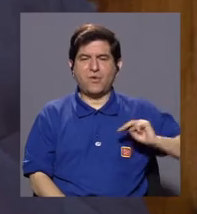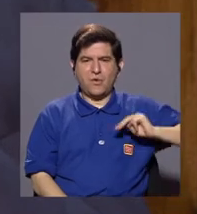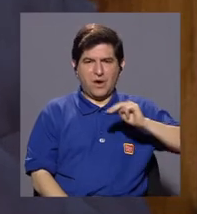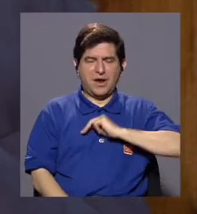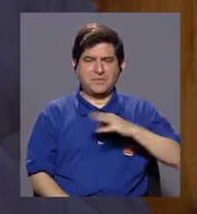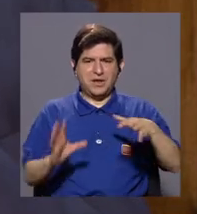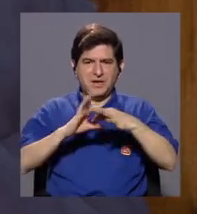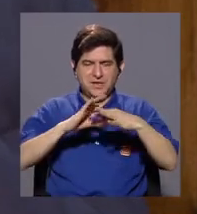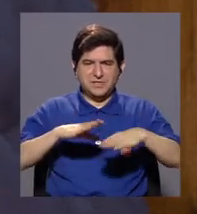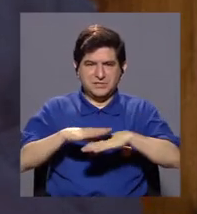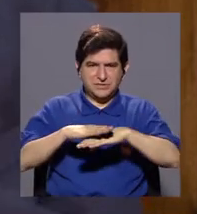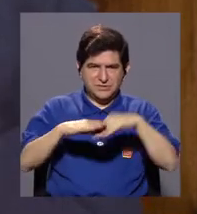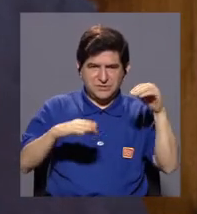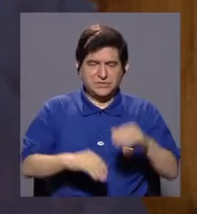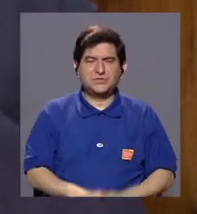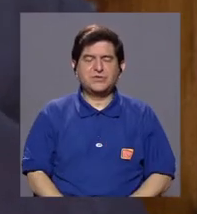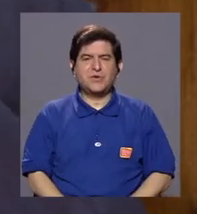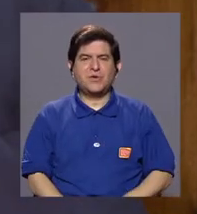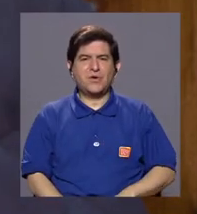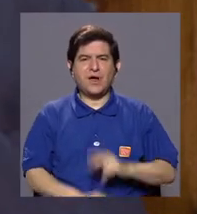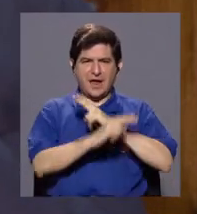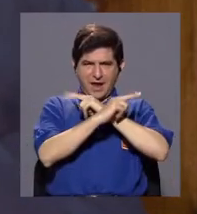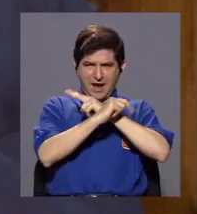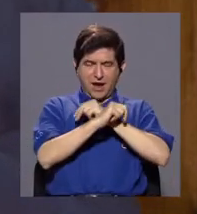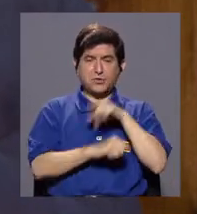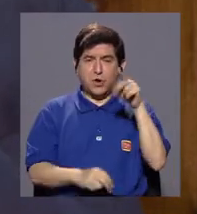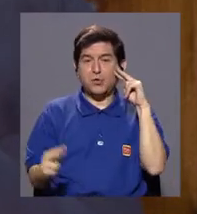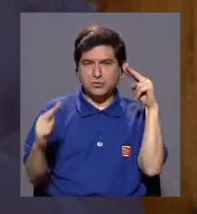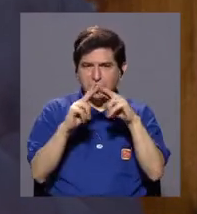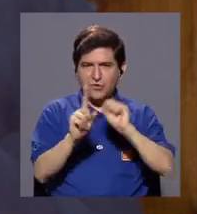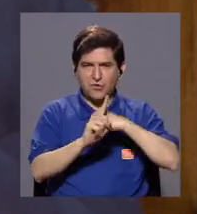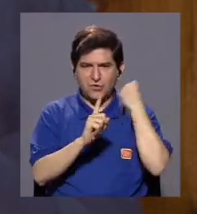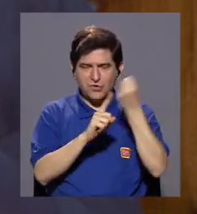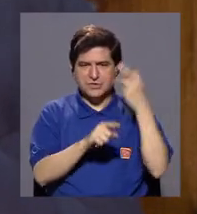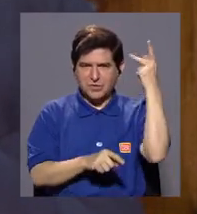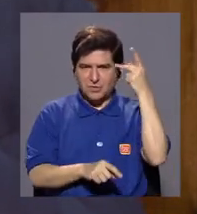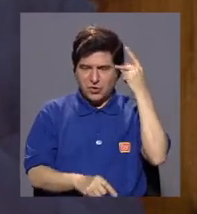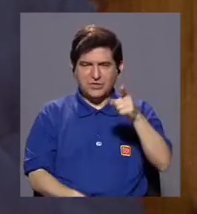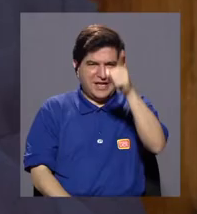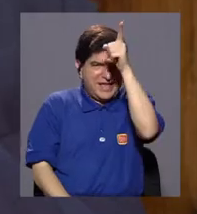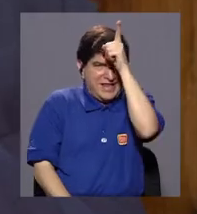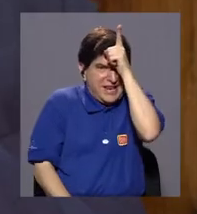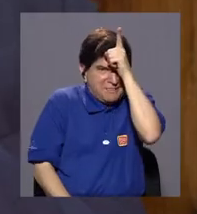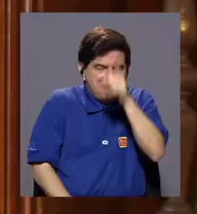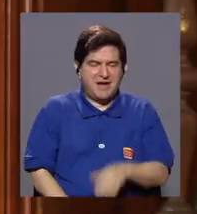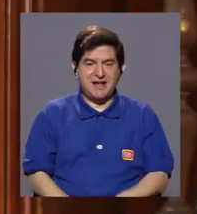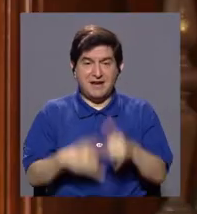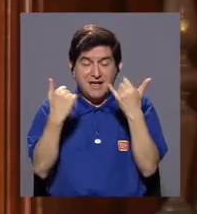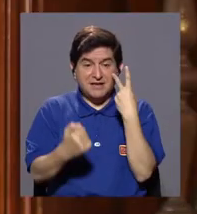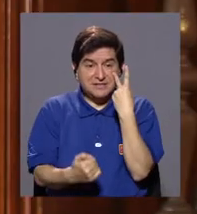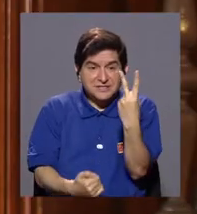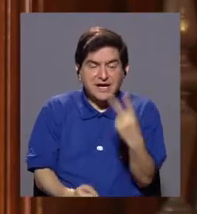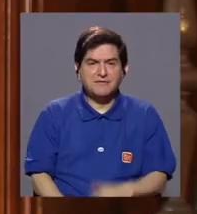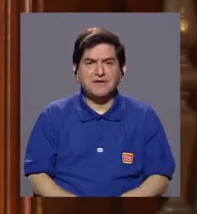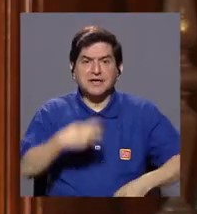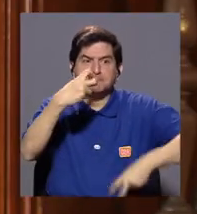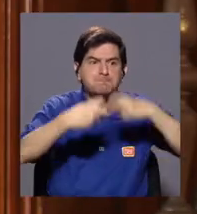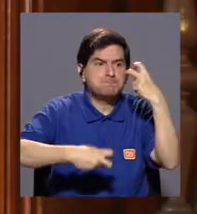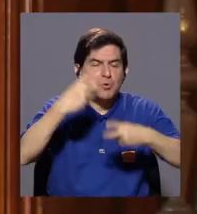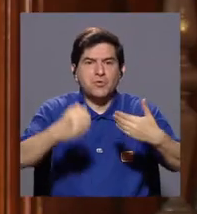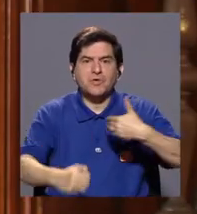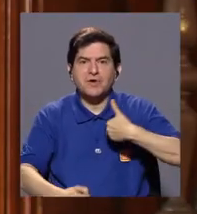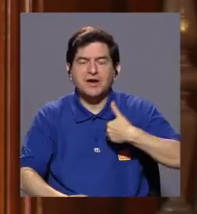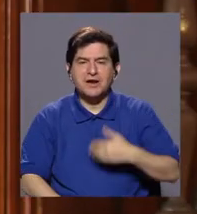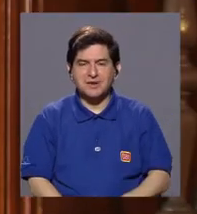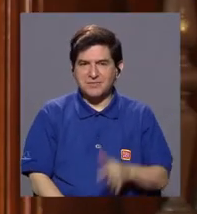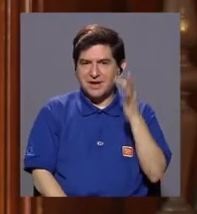Austria o usted que conoce mejor que nadie la situación política en Alemania, ya vio las dificultades